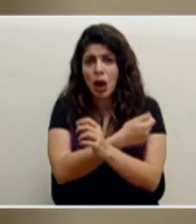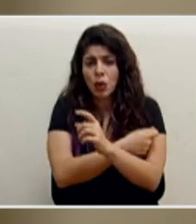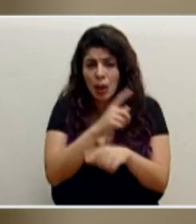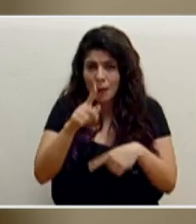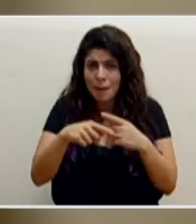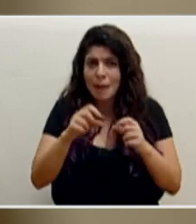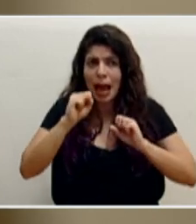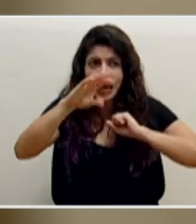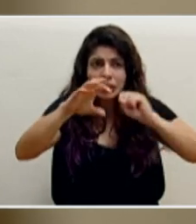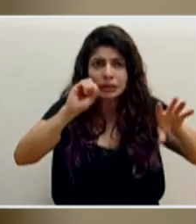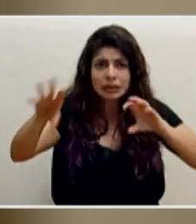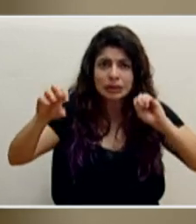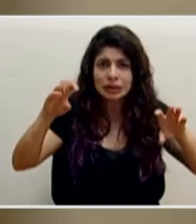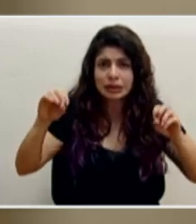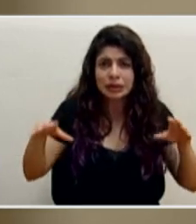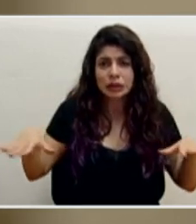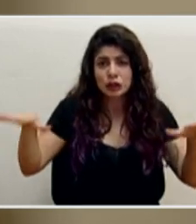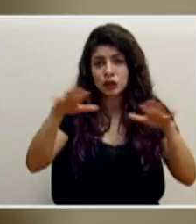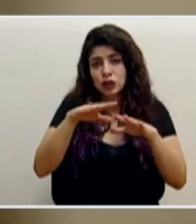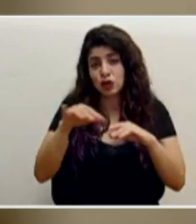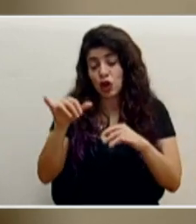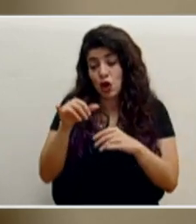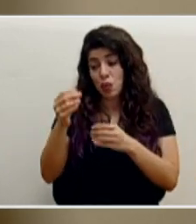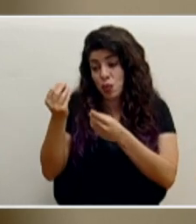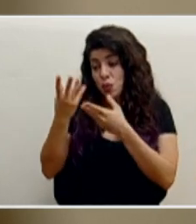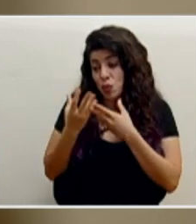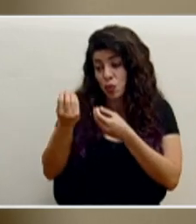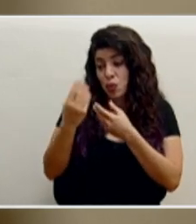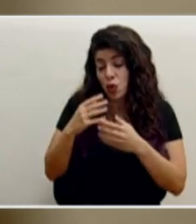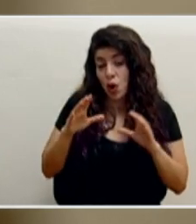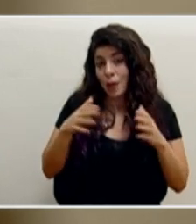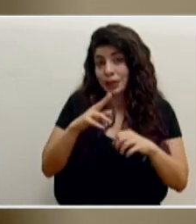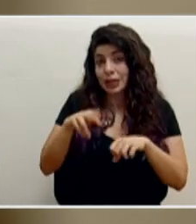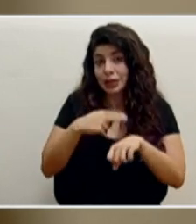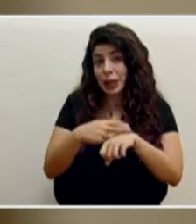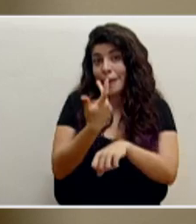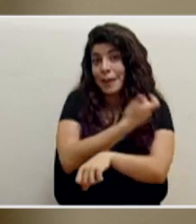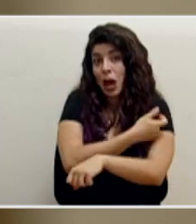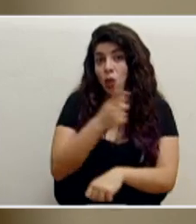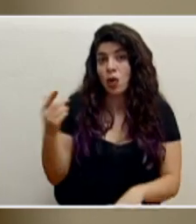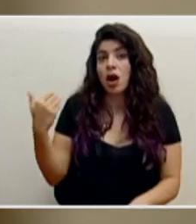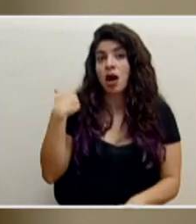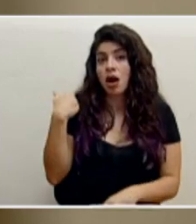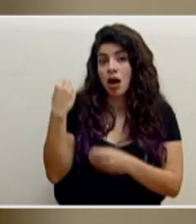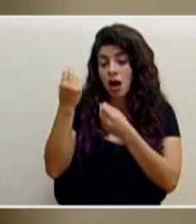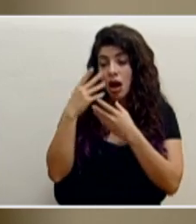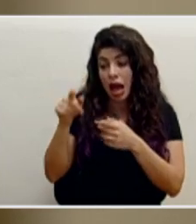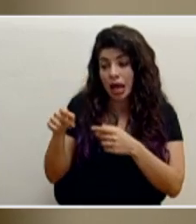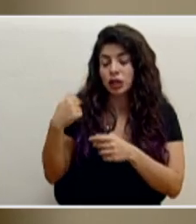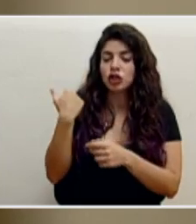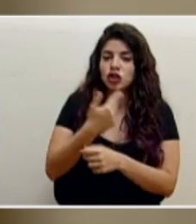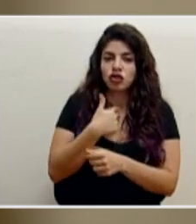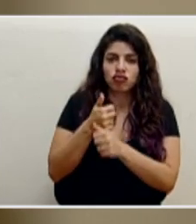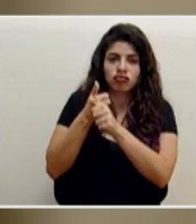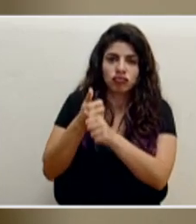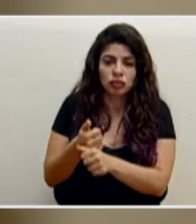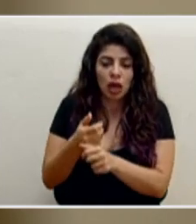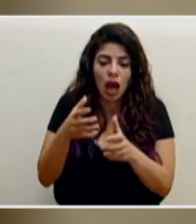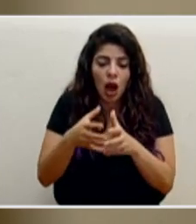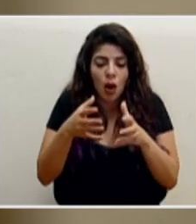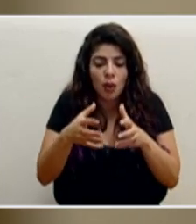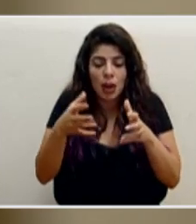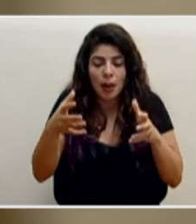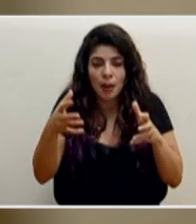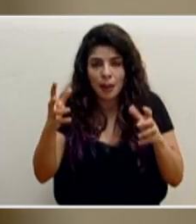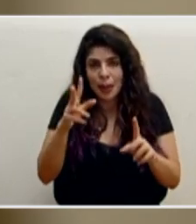seguir distribuyendo. Y en este caso, de acuerdo a lo que nos va indicando la Comisión Nacional de Vacunación, es conforme vayamos aumentando la aplicación de